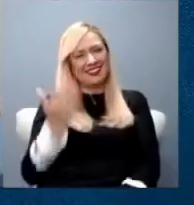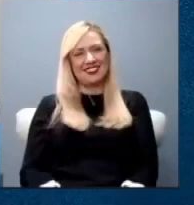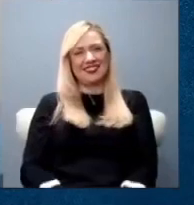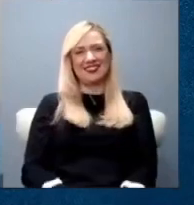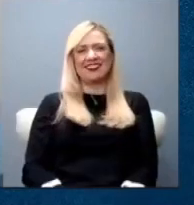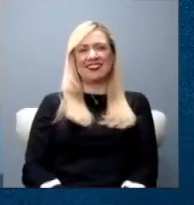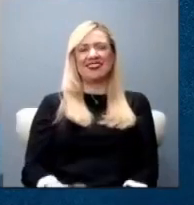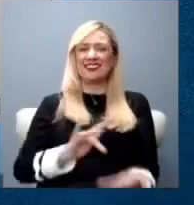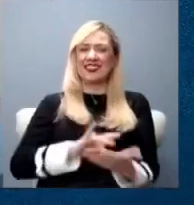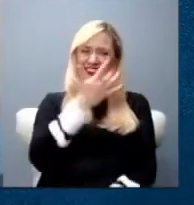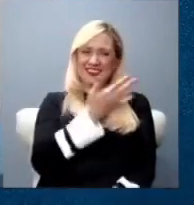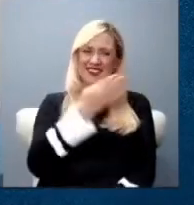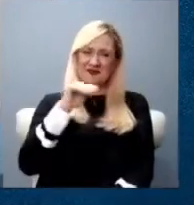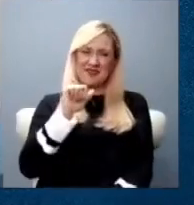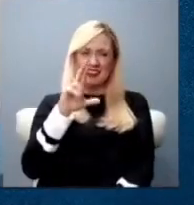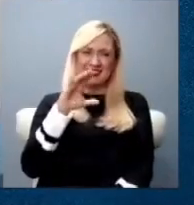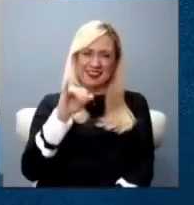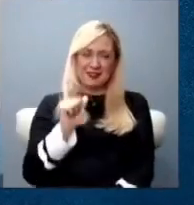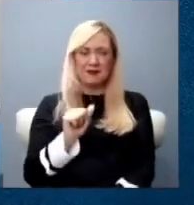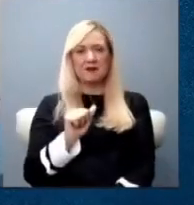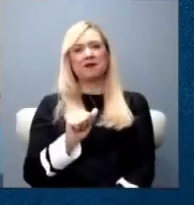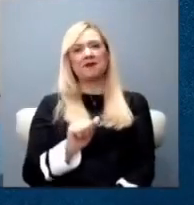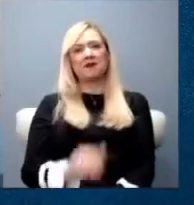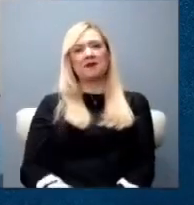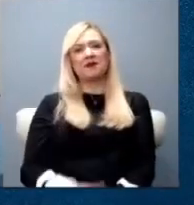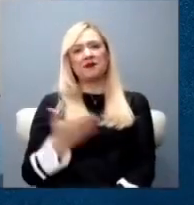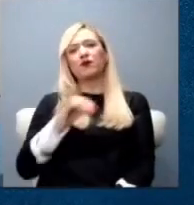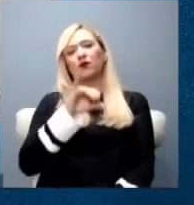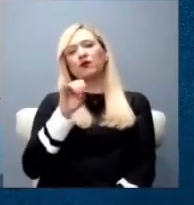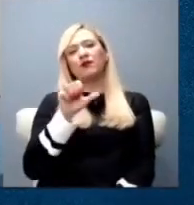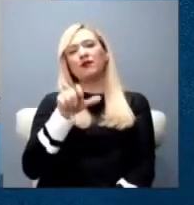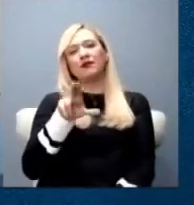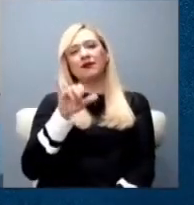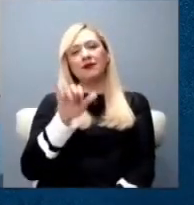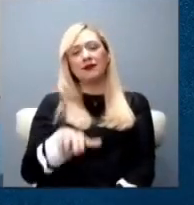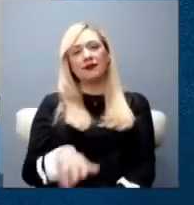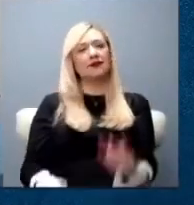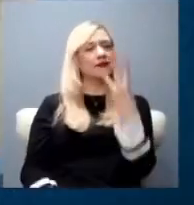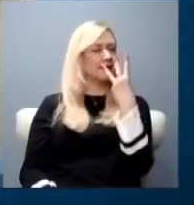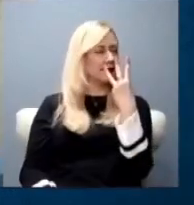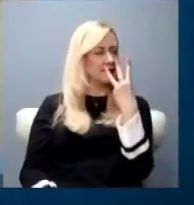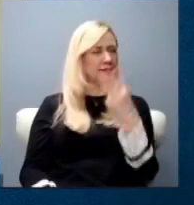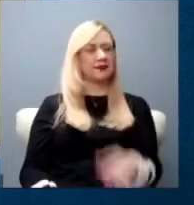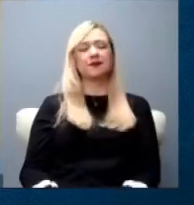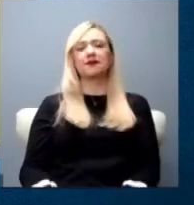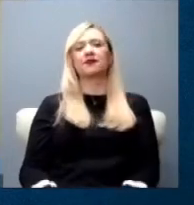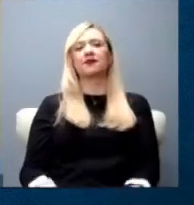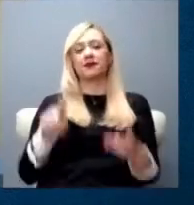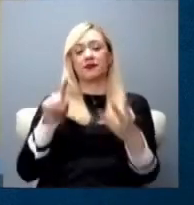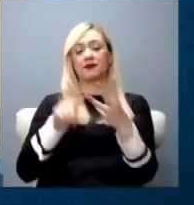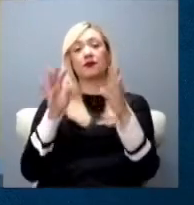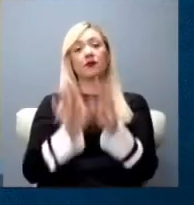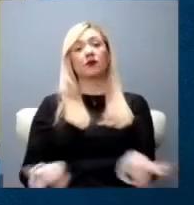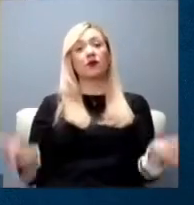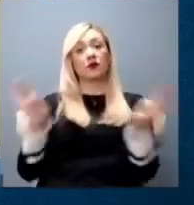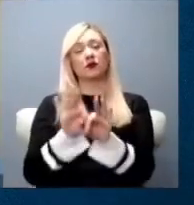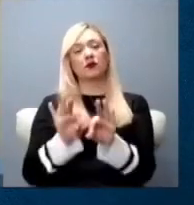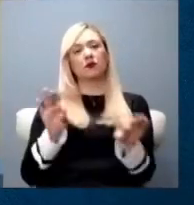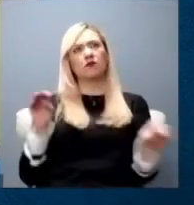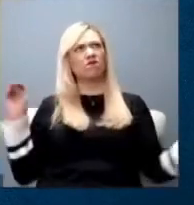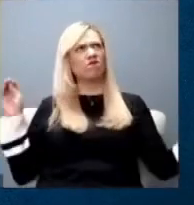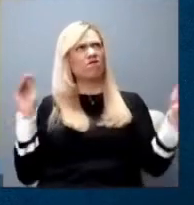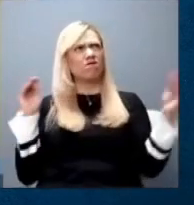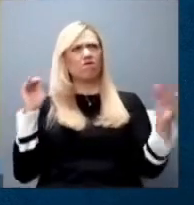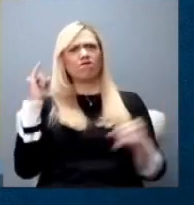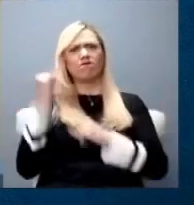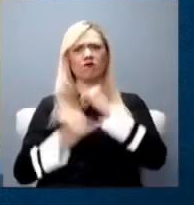ti, Marcia. Y finalmente, Joaquín, por favor. Tres conclusiones. En primer lugar, en relación con la importancia que tiene litigar ante órganos internacionales